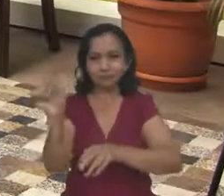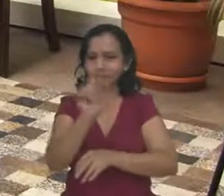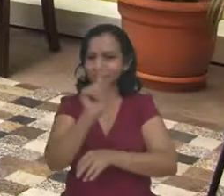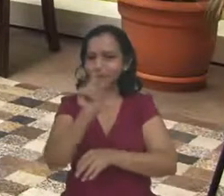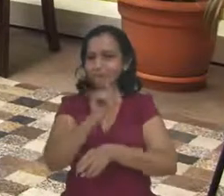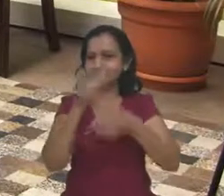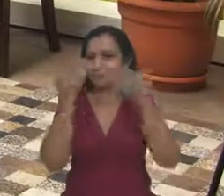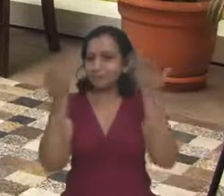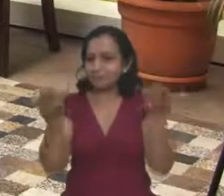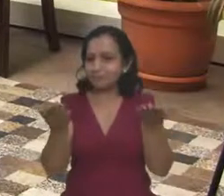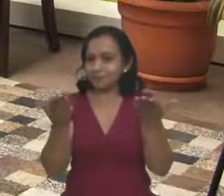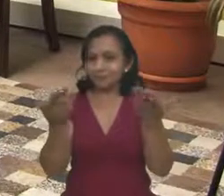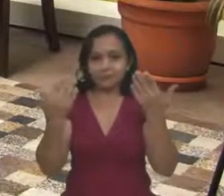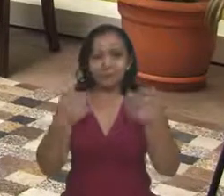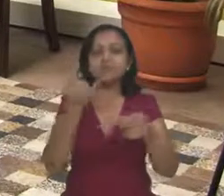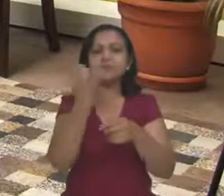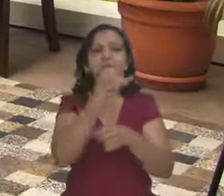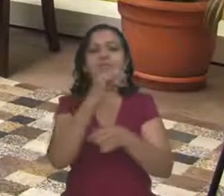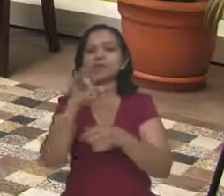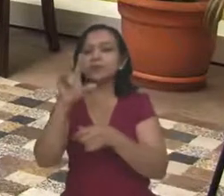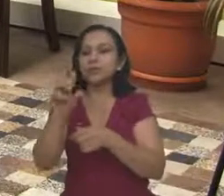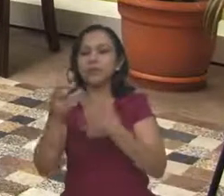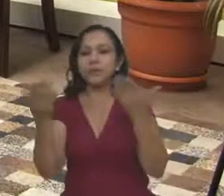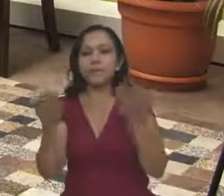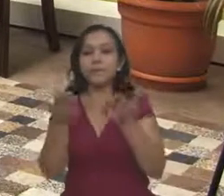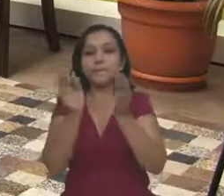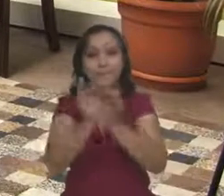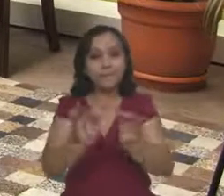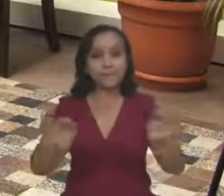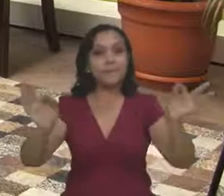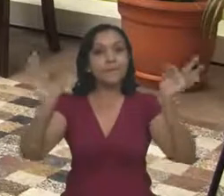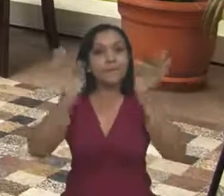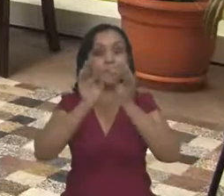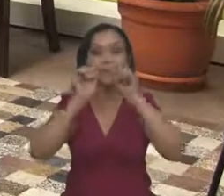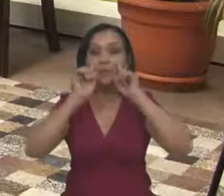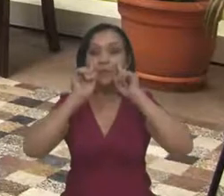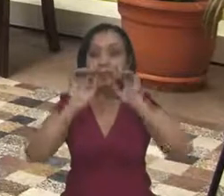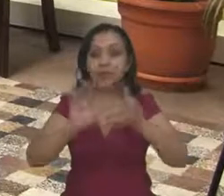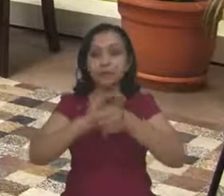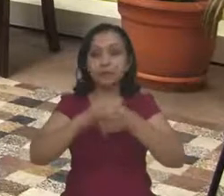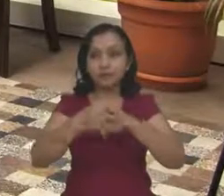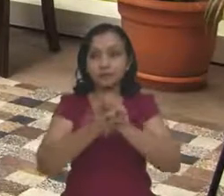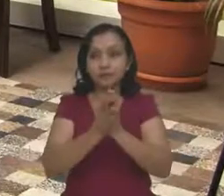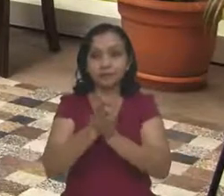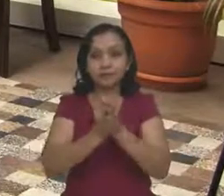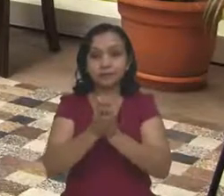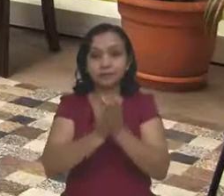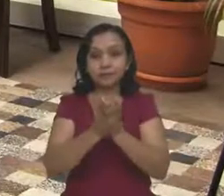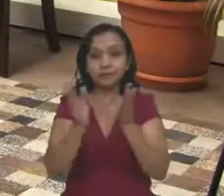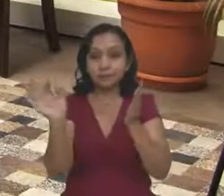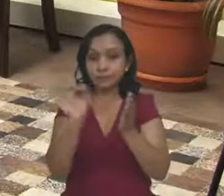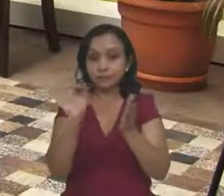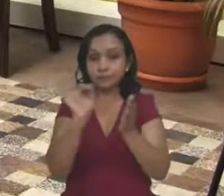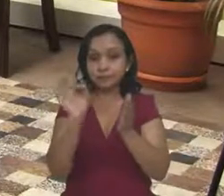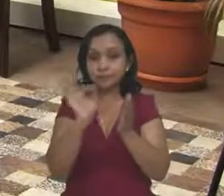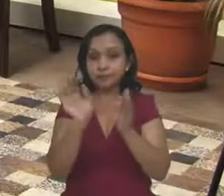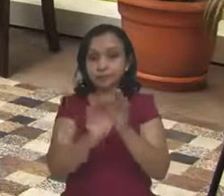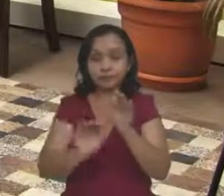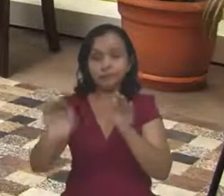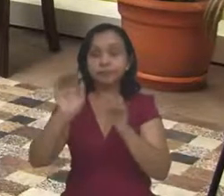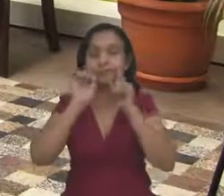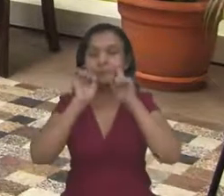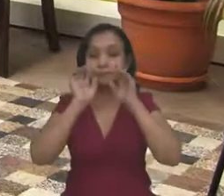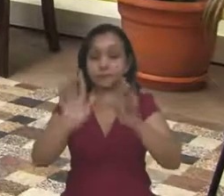de que esto es así o no es así. Pero lo importante es prevenir lavándonos las manos. Esa es la manera más